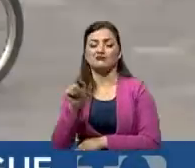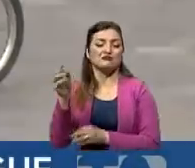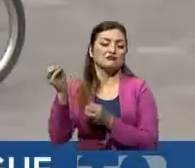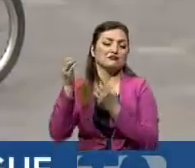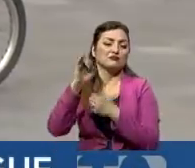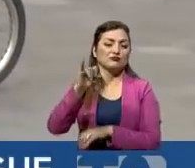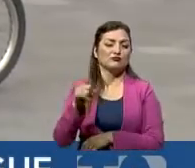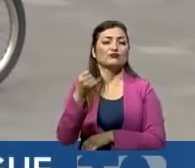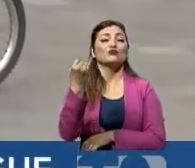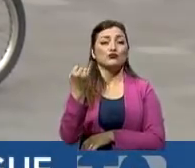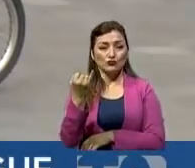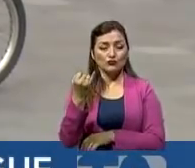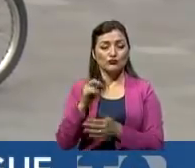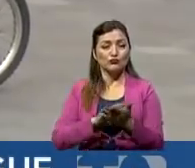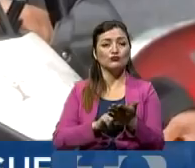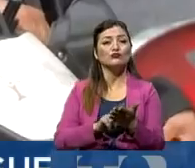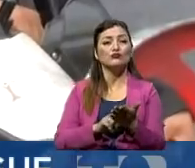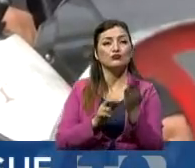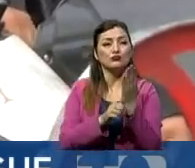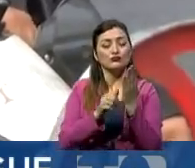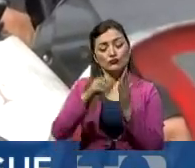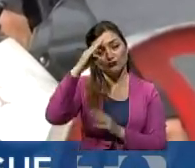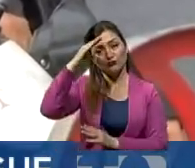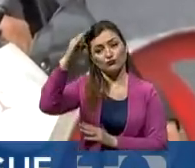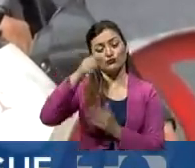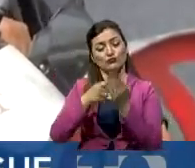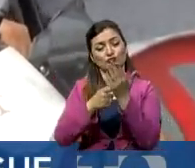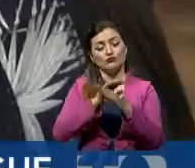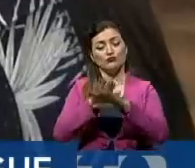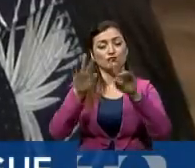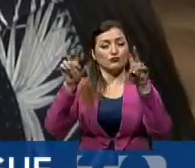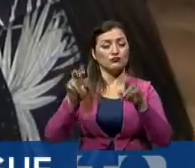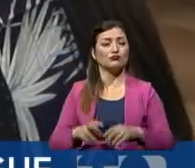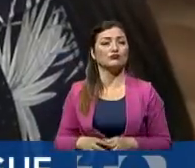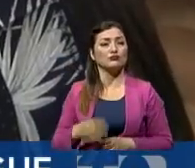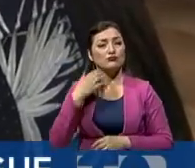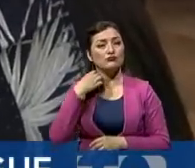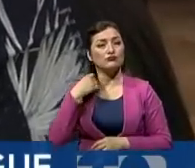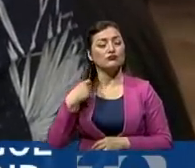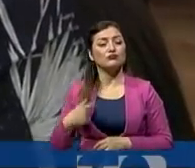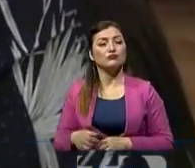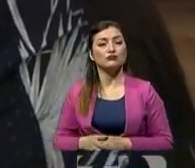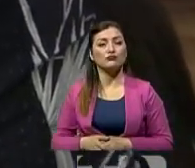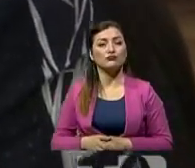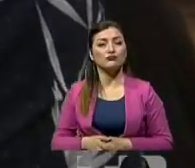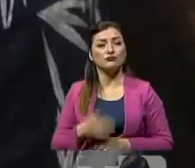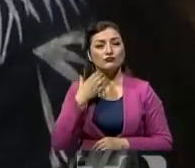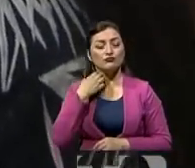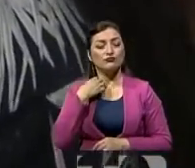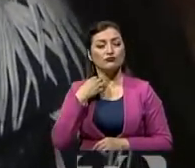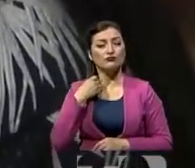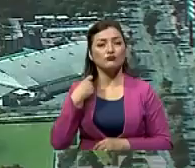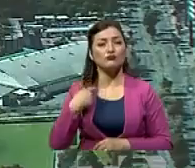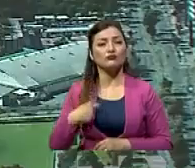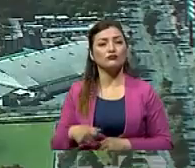que este jueves mantendrán una reunión con el ministro de Interior para tratar precisamente estos temas. En Quito, Natalie Jiménez,